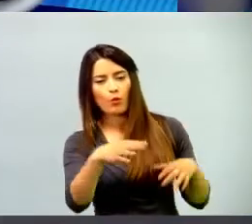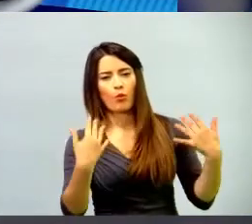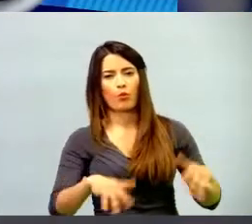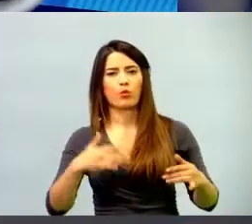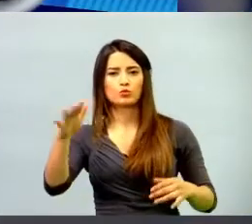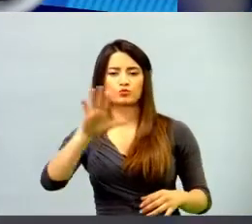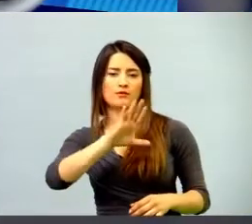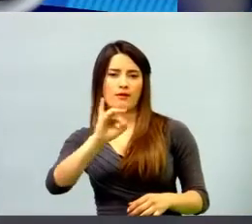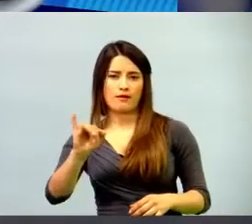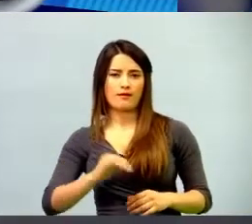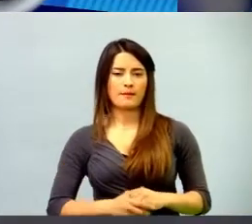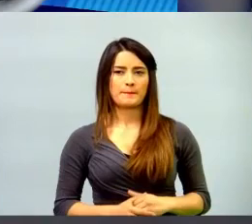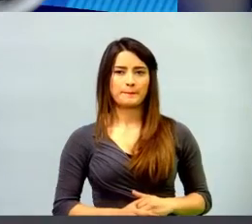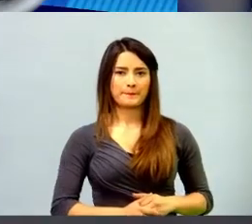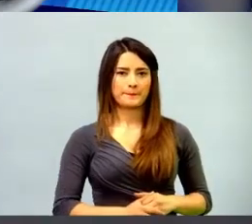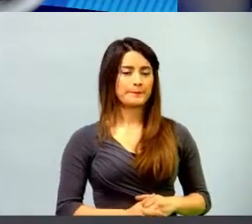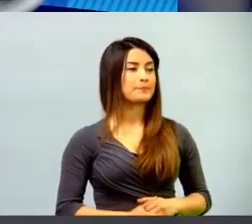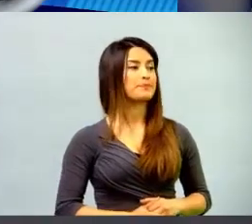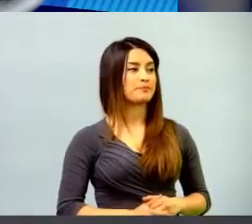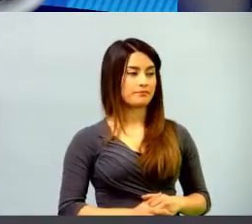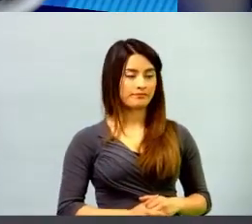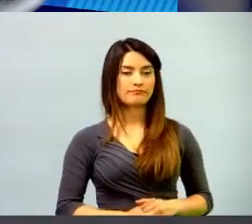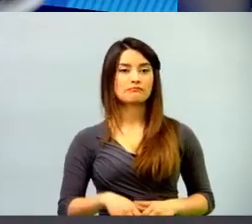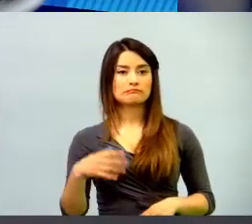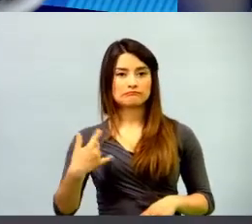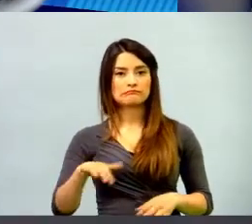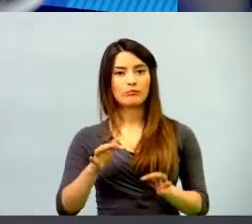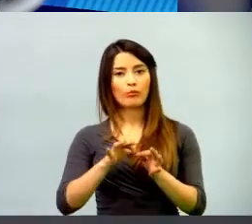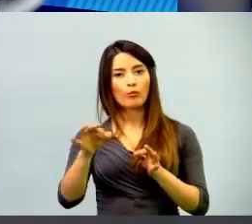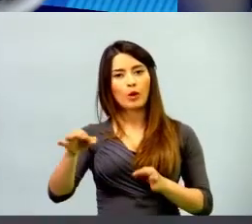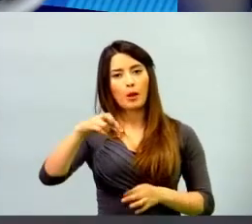proyecto, indudablemente, y qué bueno que esté Pradera Valle